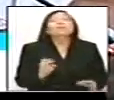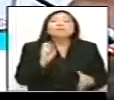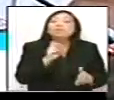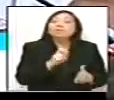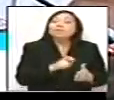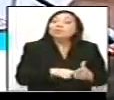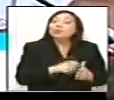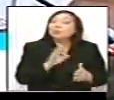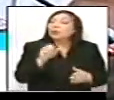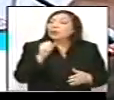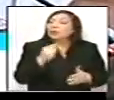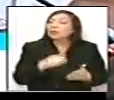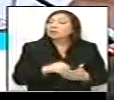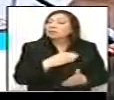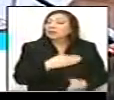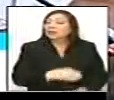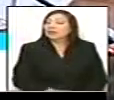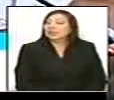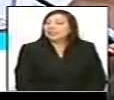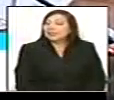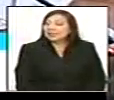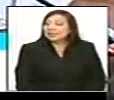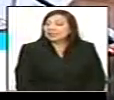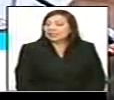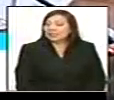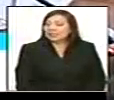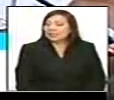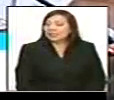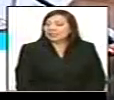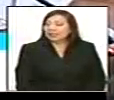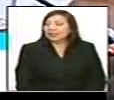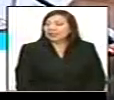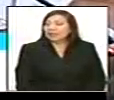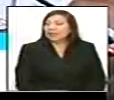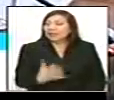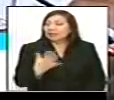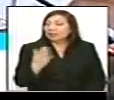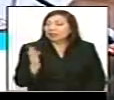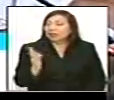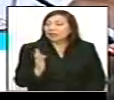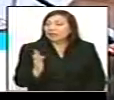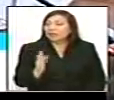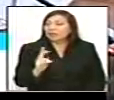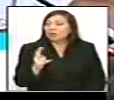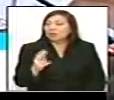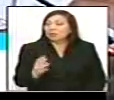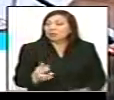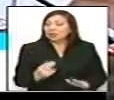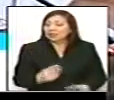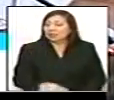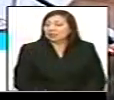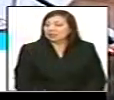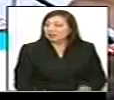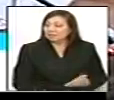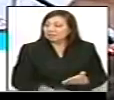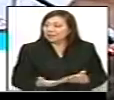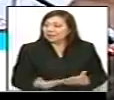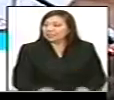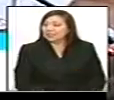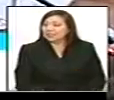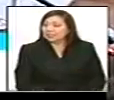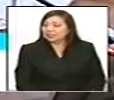mineros no ejerzan el derecho de preferencia. Porque el 5 de febrero del año 2017, es fácil